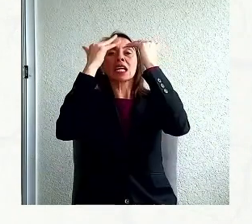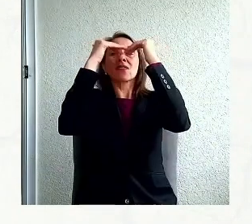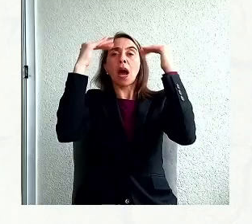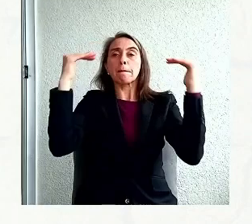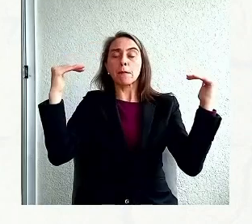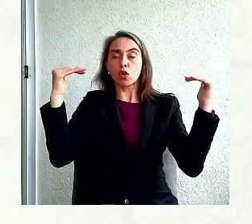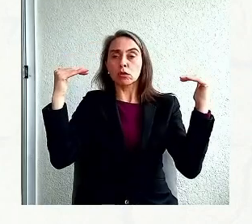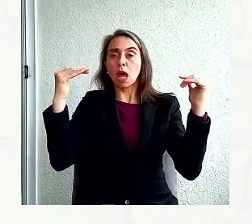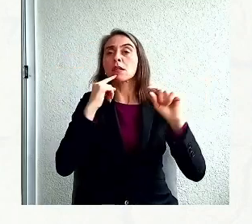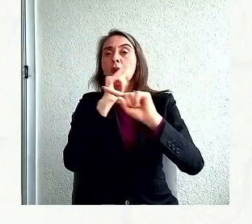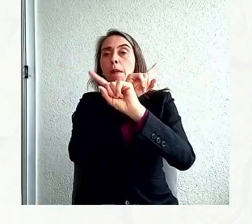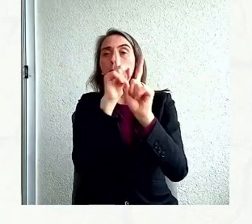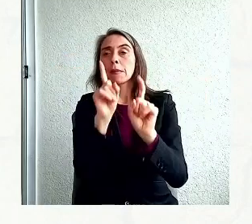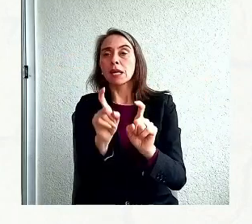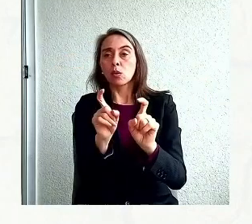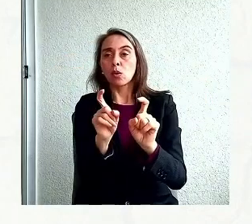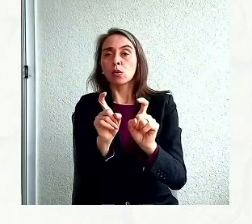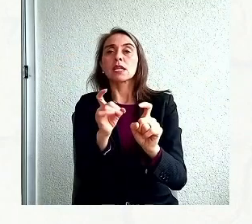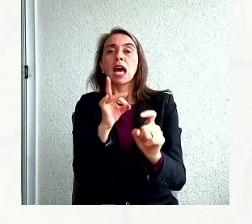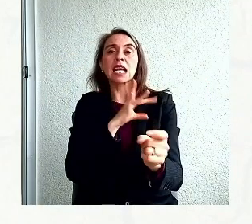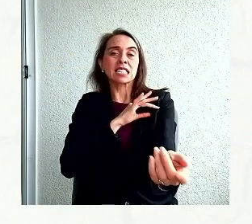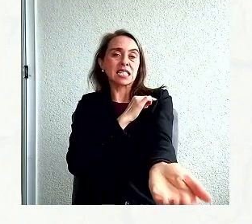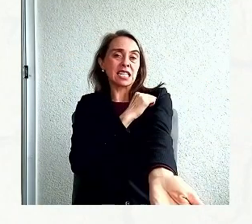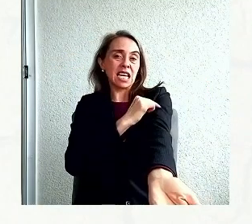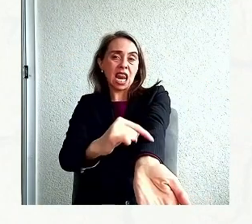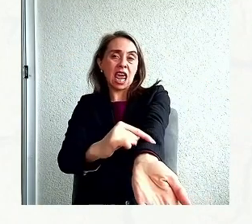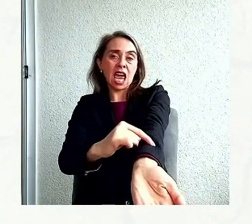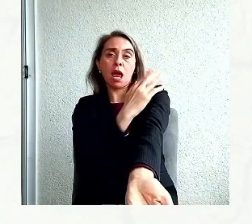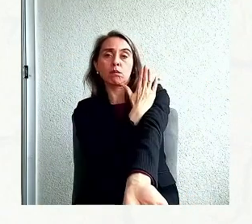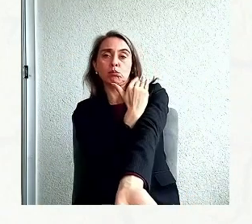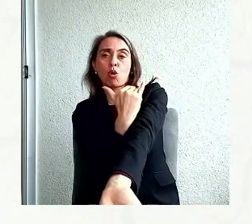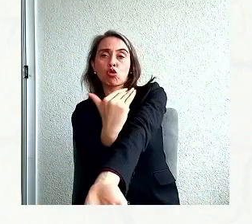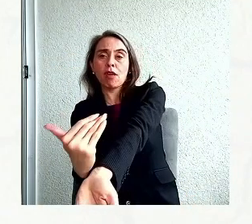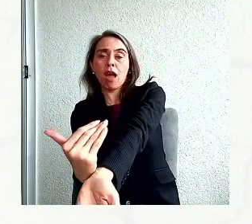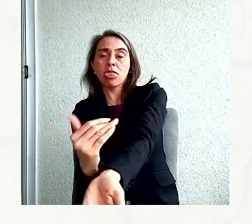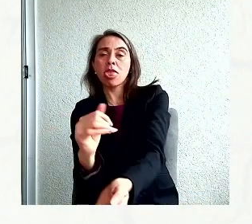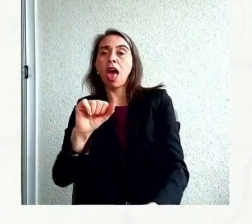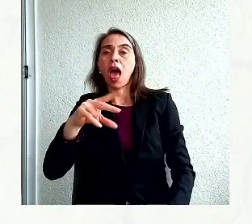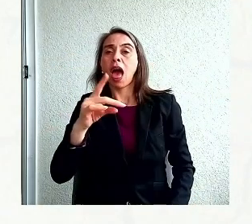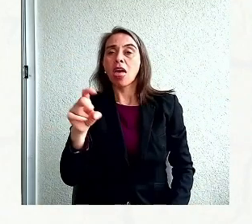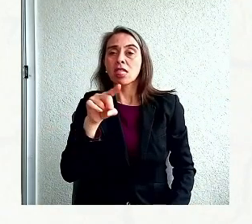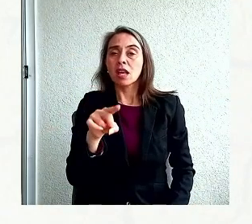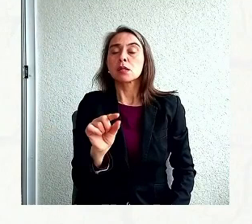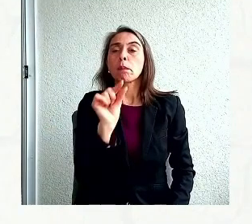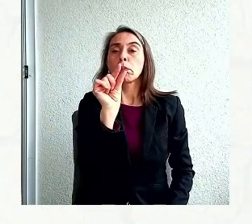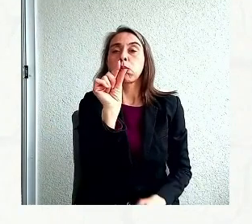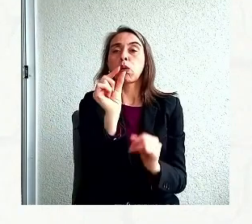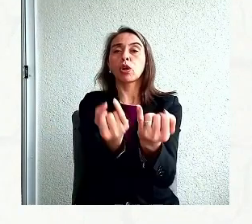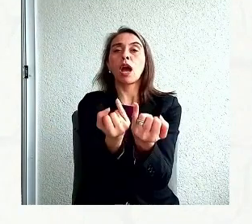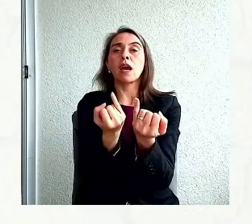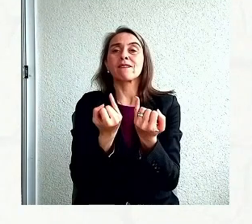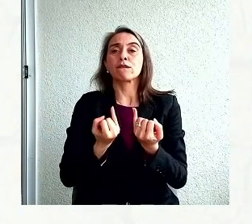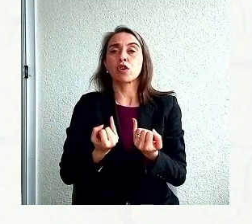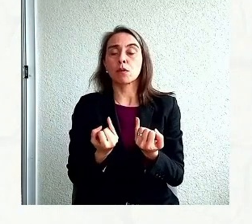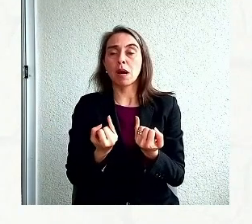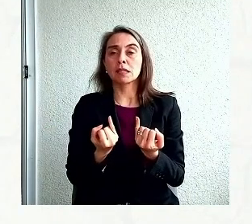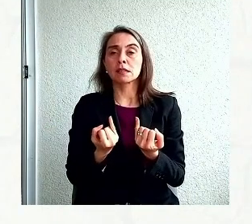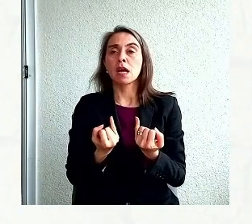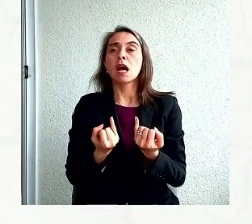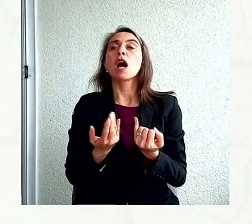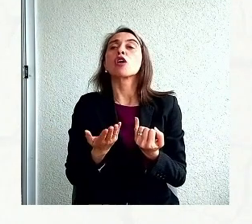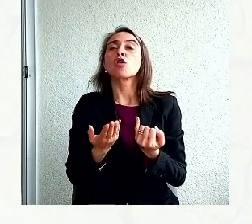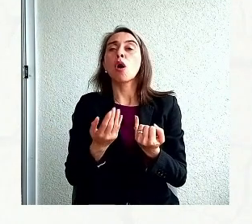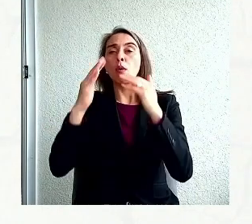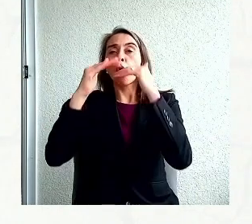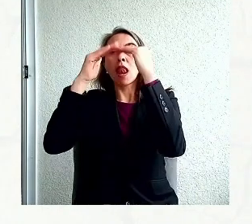nosotros realmente tenemos muy poca información sobre los cambios en la vegetación. En los últimos años se han